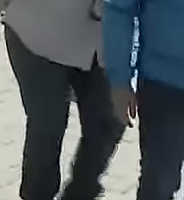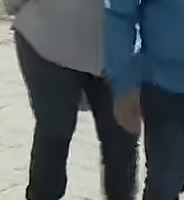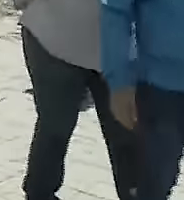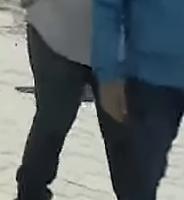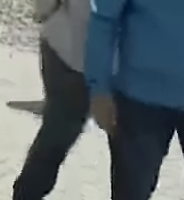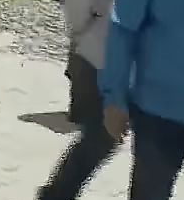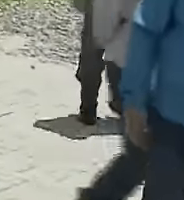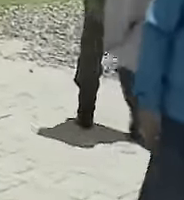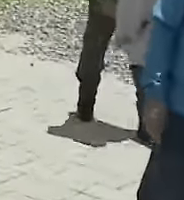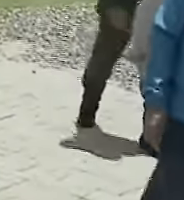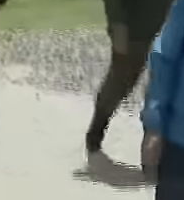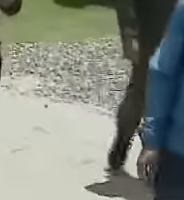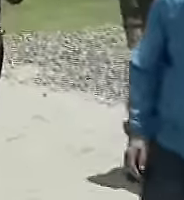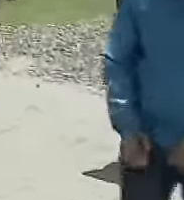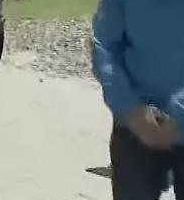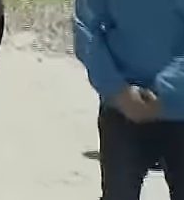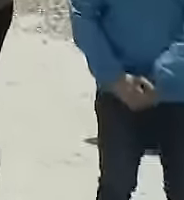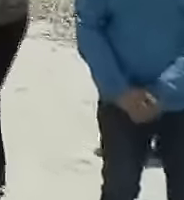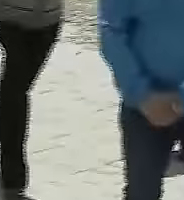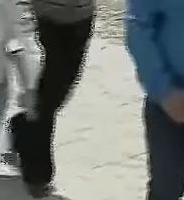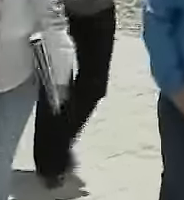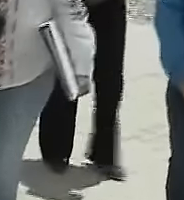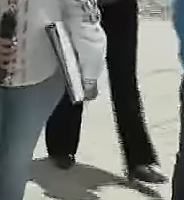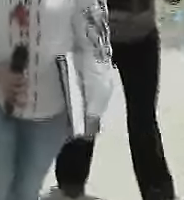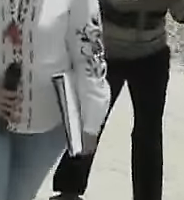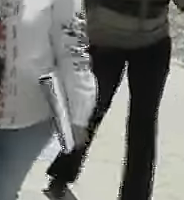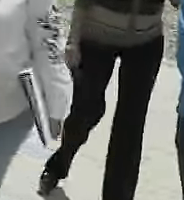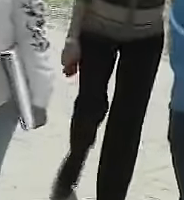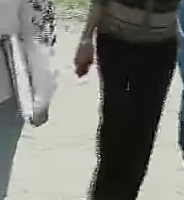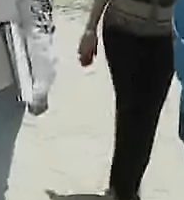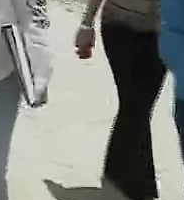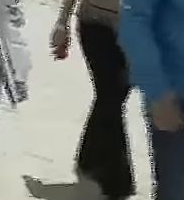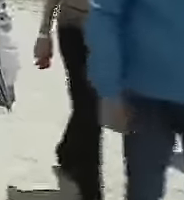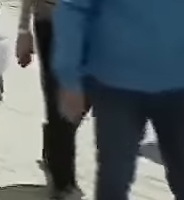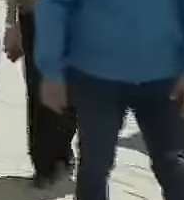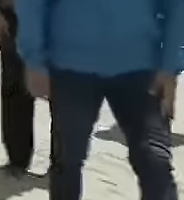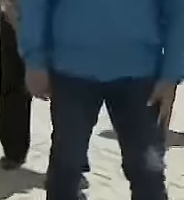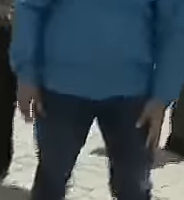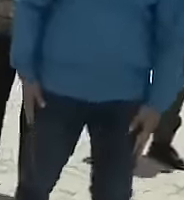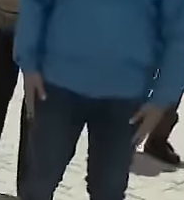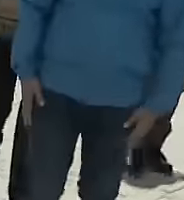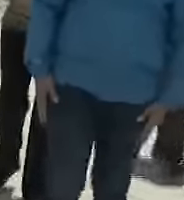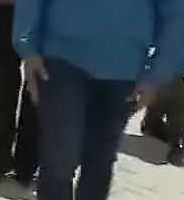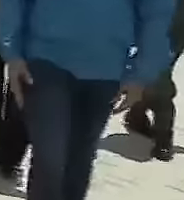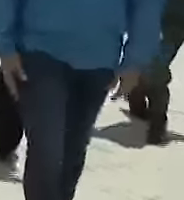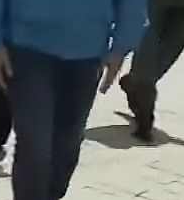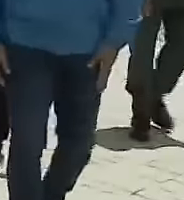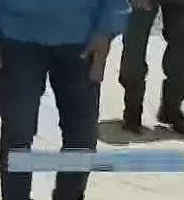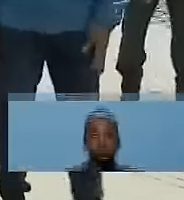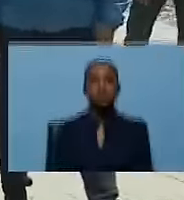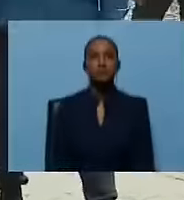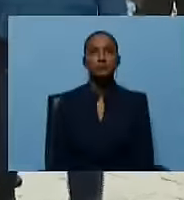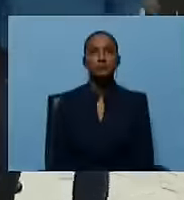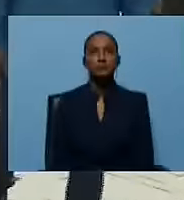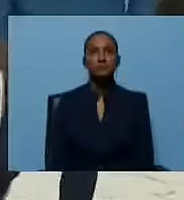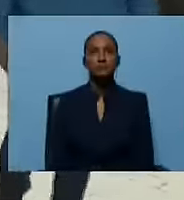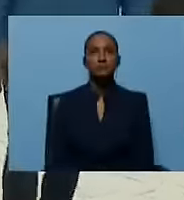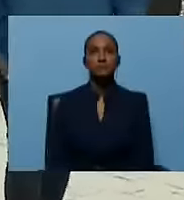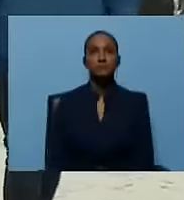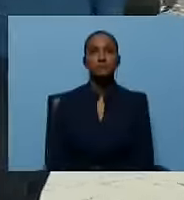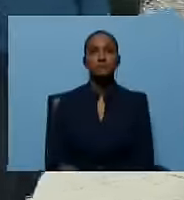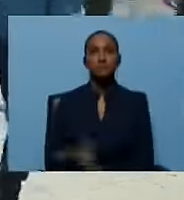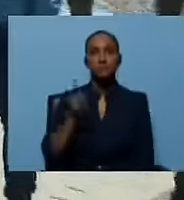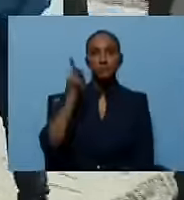ministro flamante, nuevo ministro de Educación Universitaria, profesor Ricardo Sánchez, y la